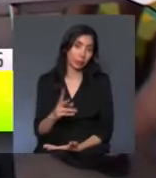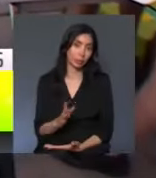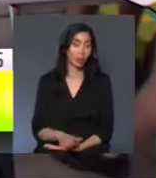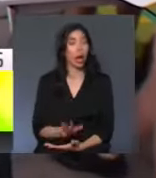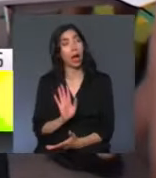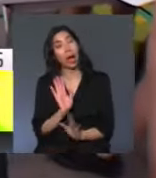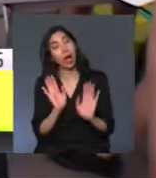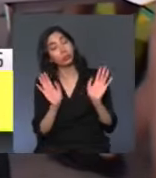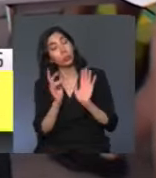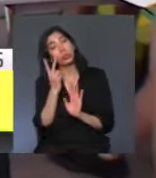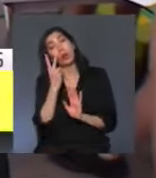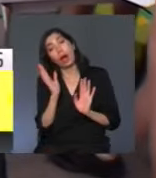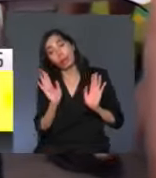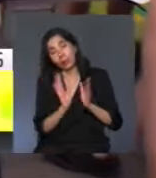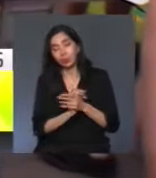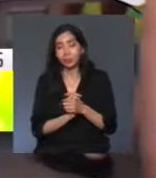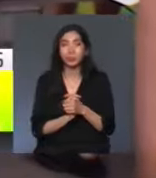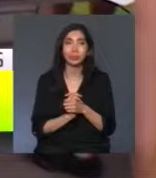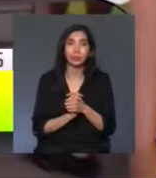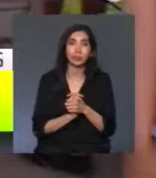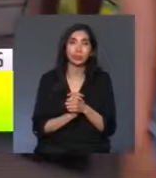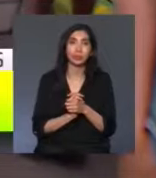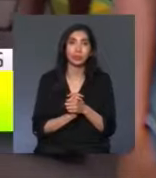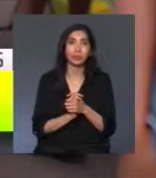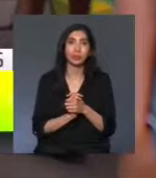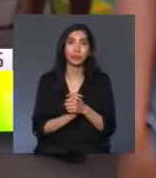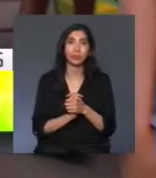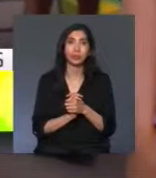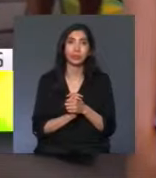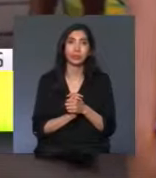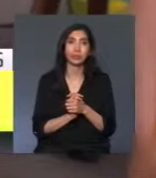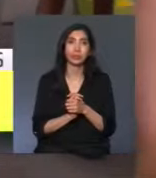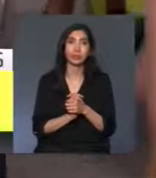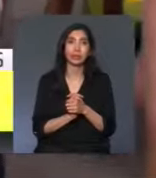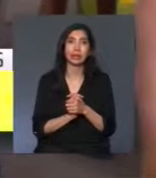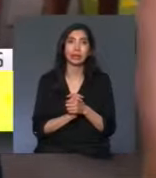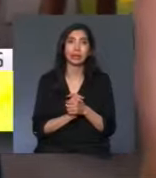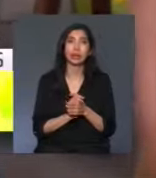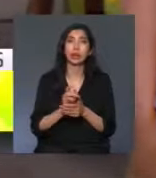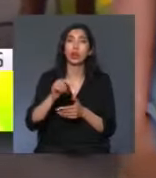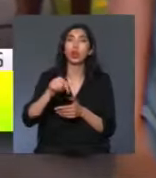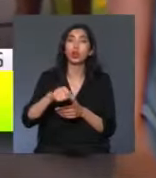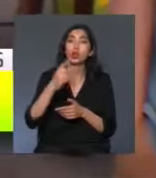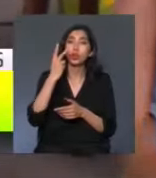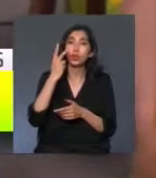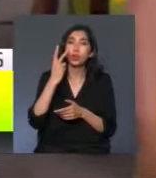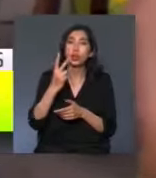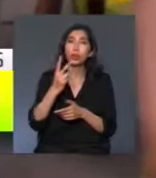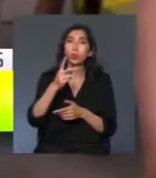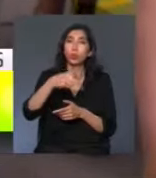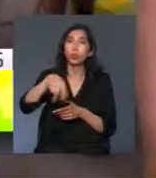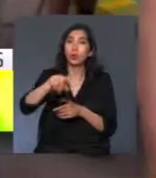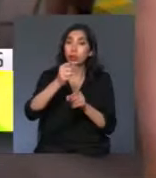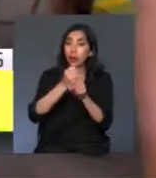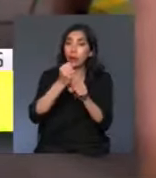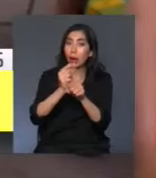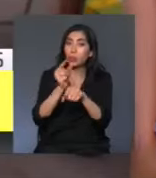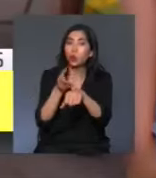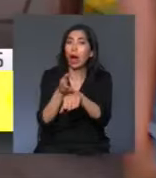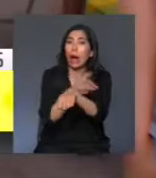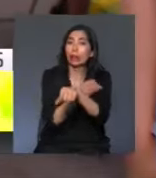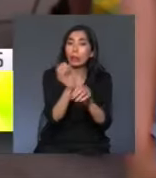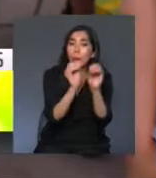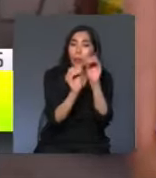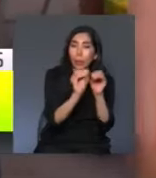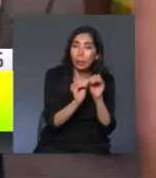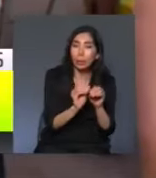Vamos a ver. Sí, lo que todo. ¿Qué es lo que fuimos ordenando durante el día, que yo los vi que fueron adelantando también trabajo en las horas que no llegó tanto votante? Sí, es que